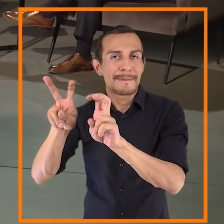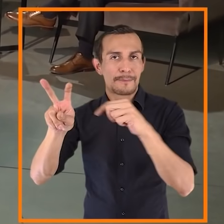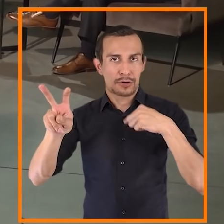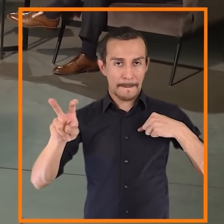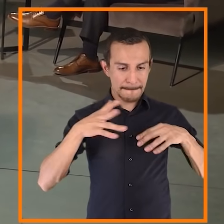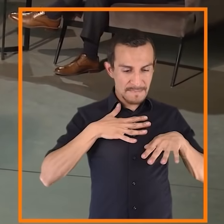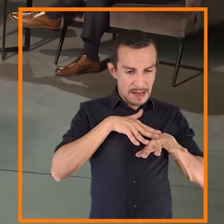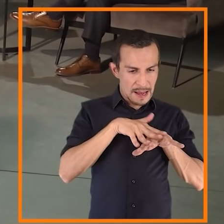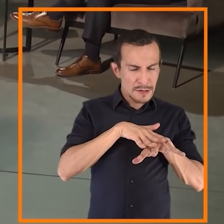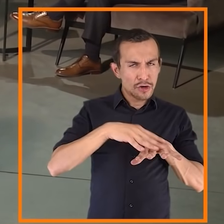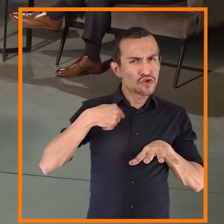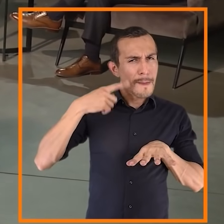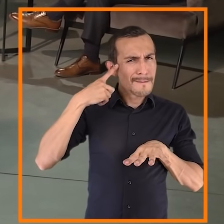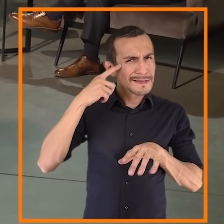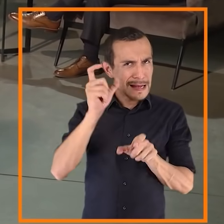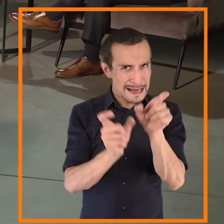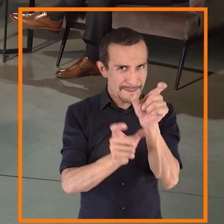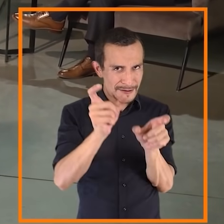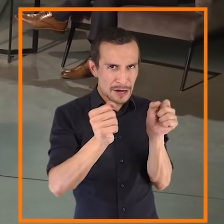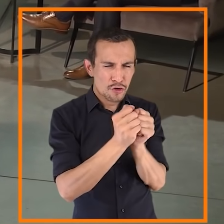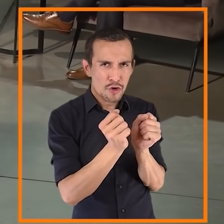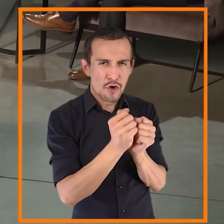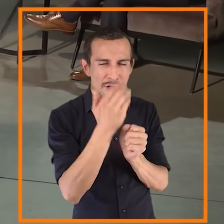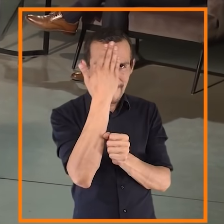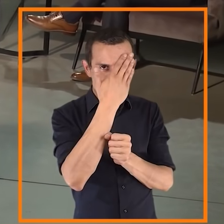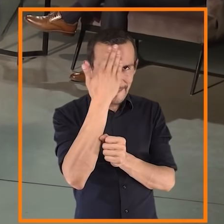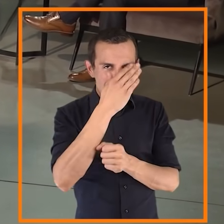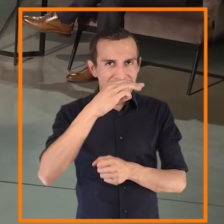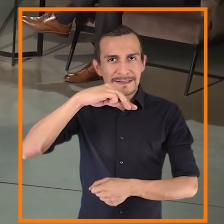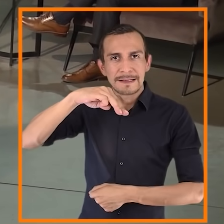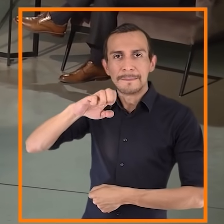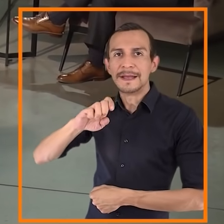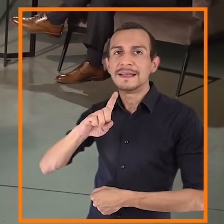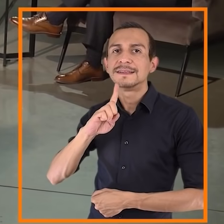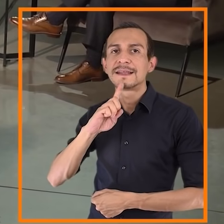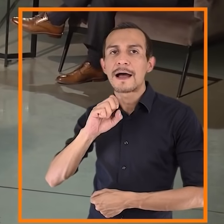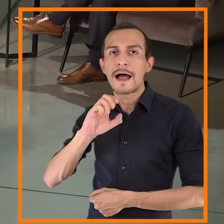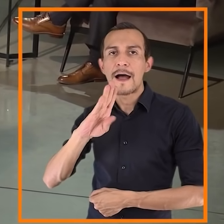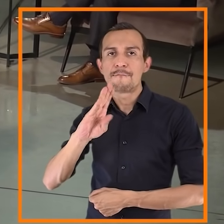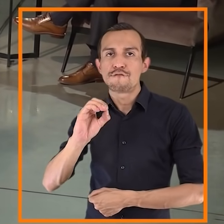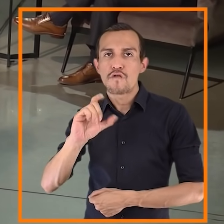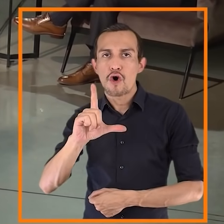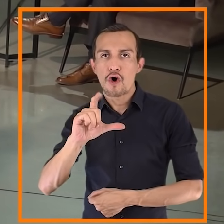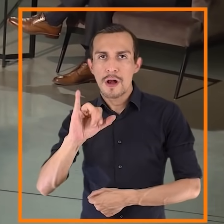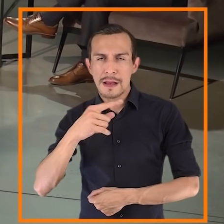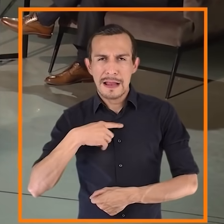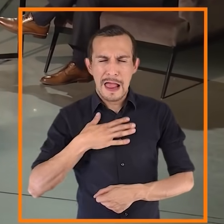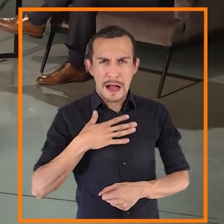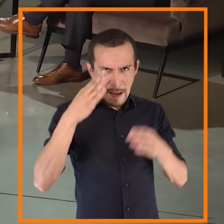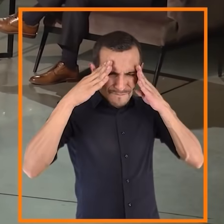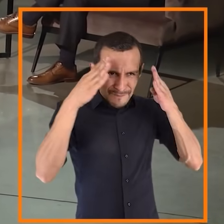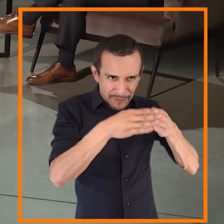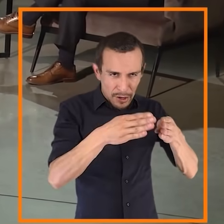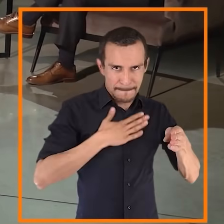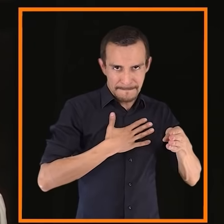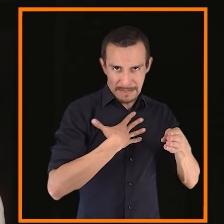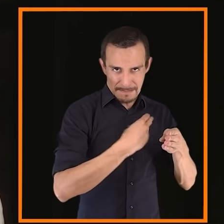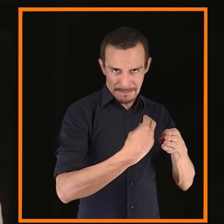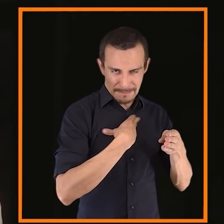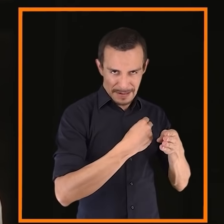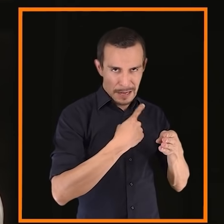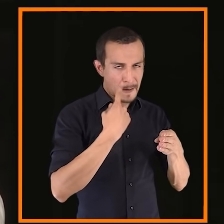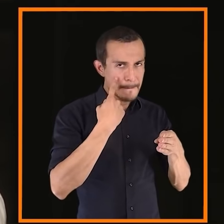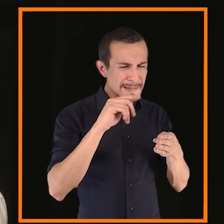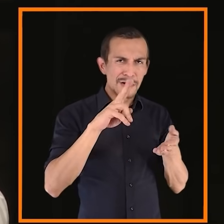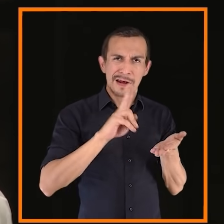yo la creé pensando en las personas con enfermedades metabólicas, específicamente con los fenilketonúricos,